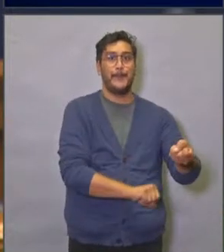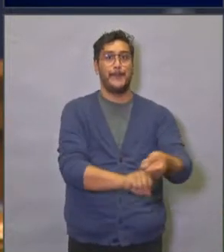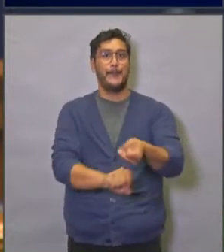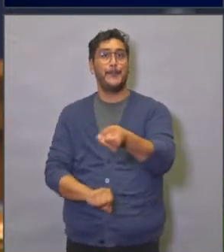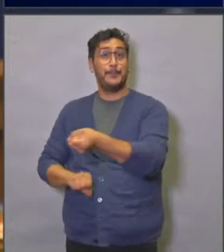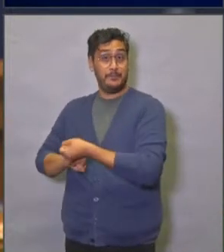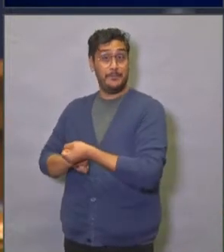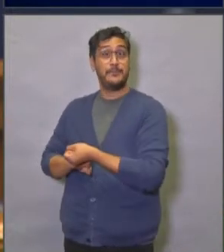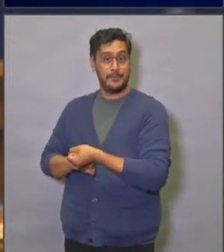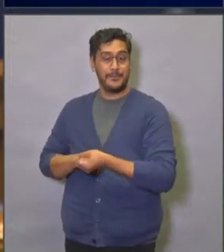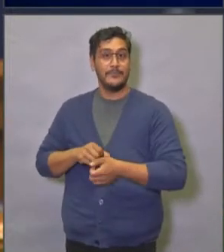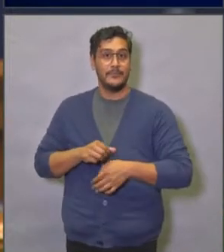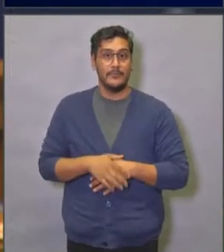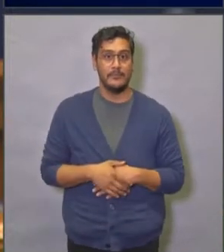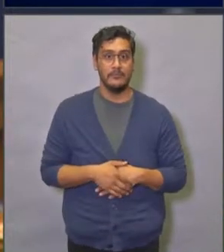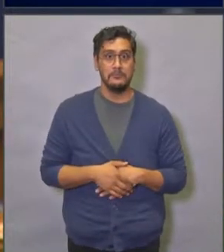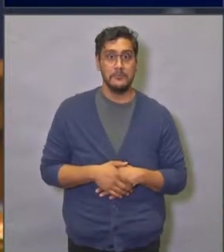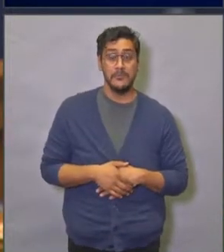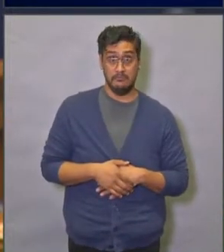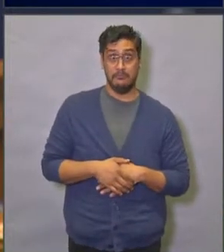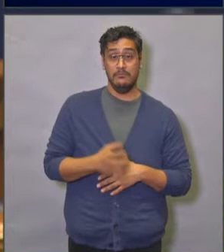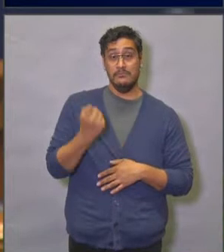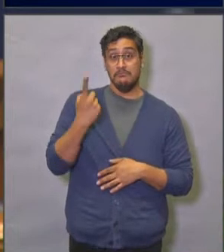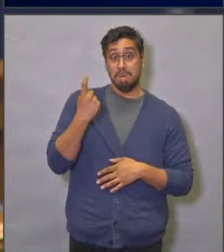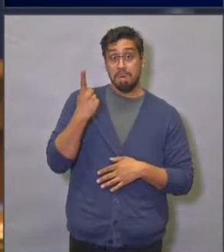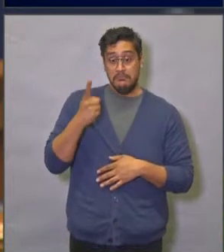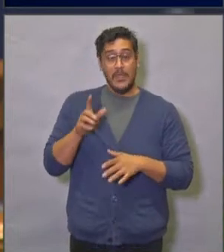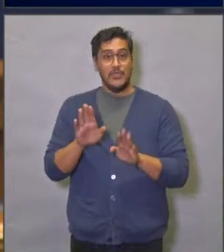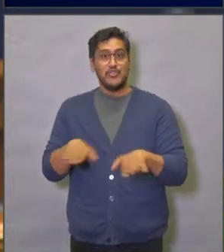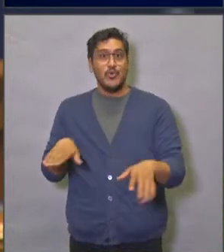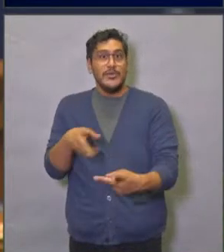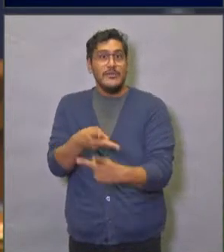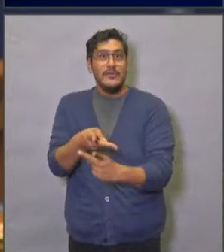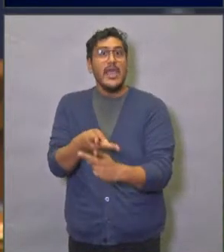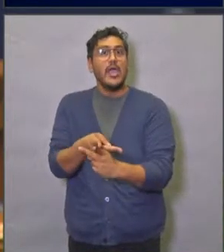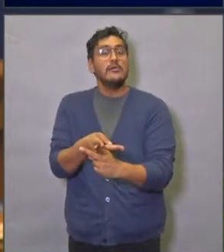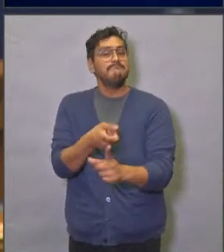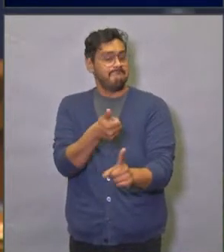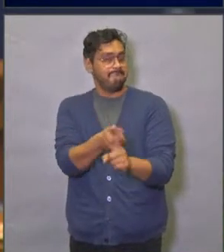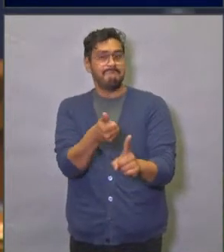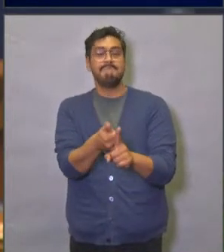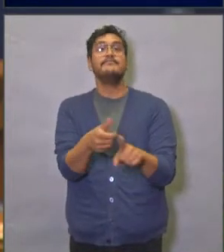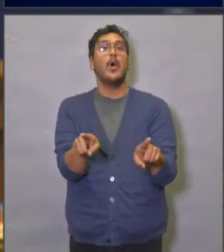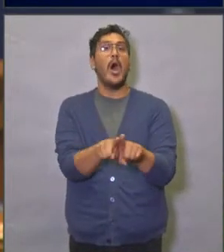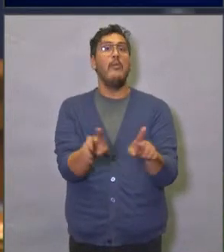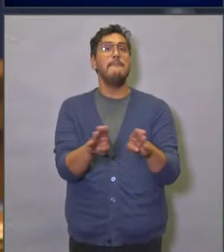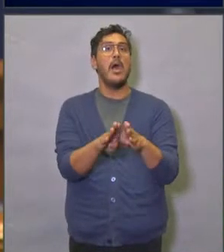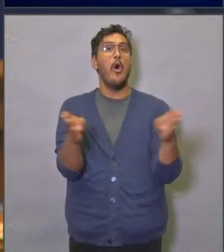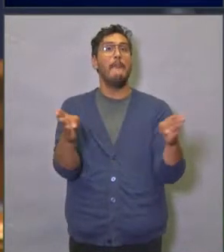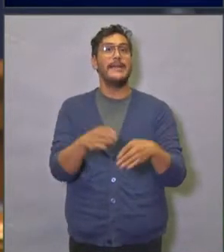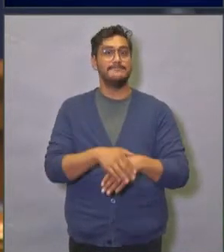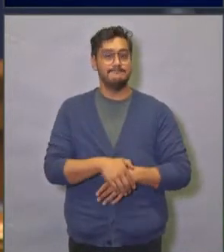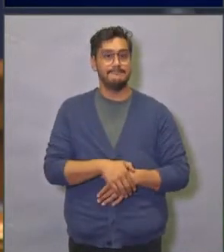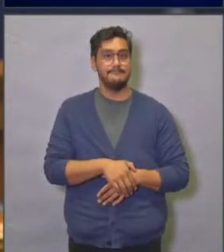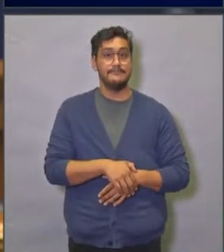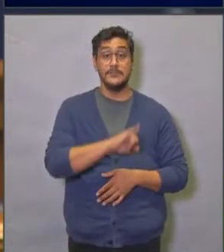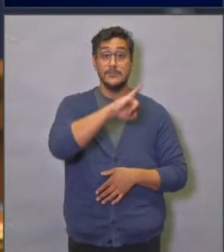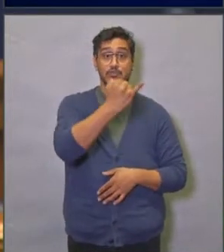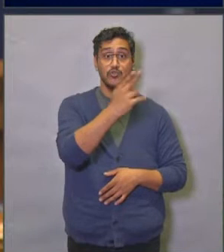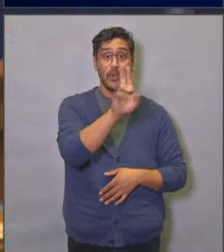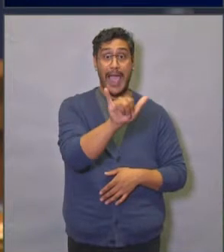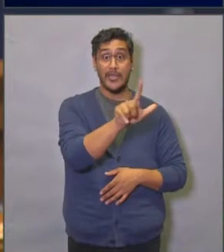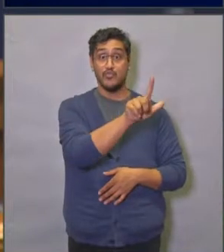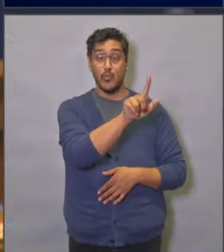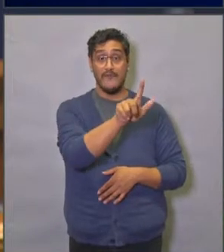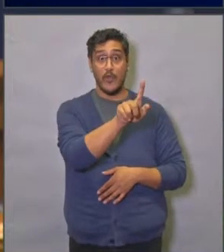pandemia, programas de cuidado de niños han estado abiertos. El 21 de julio, la Junta de